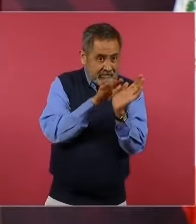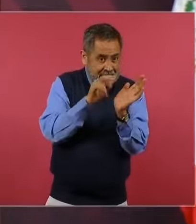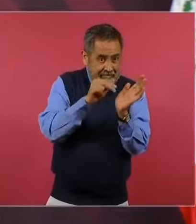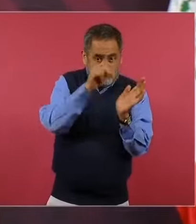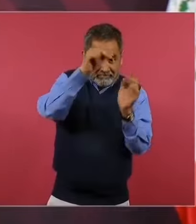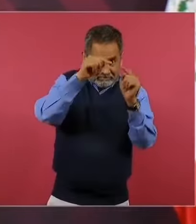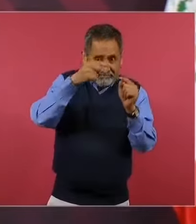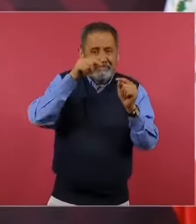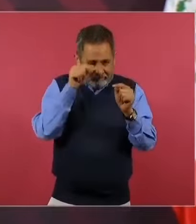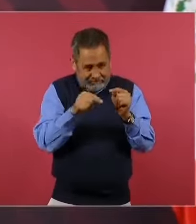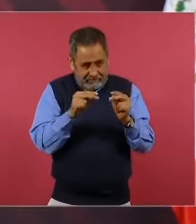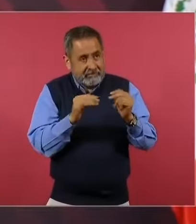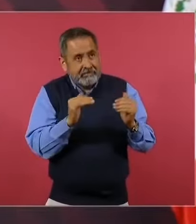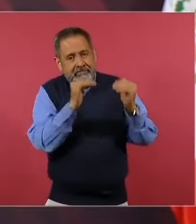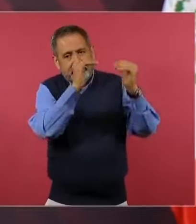y